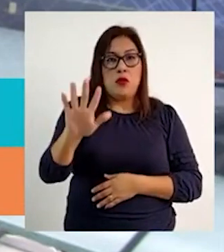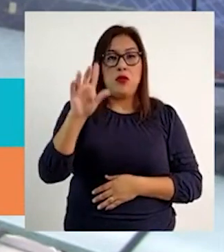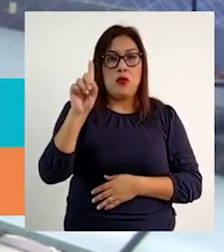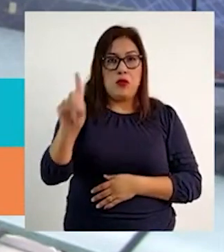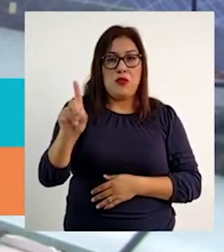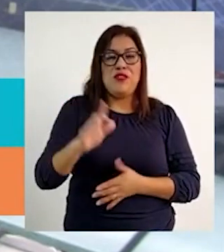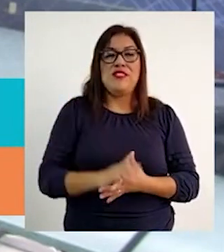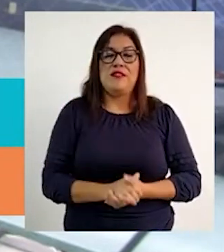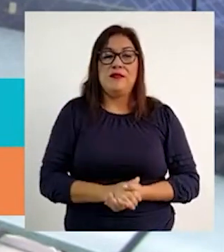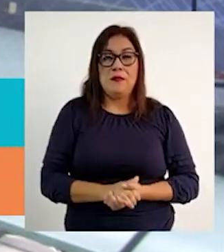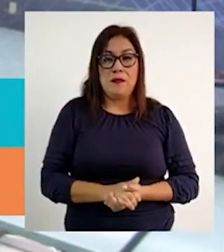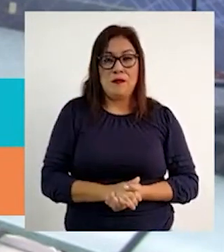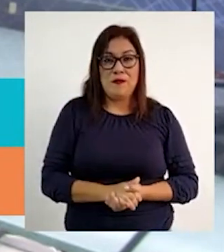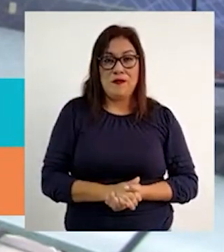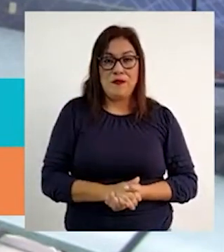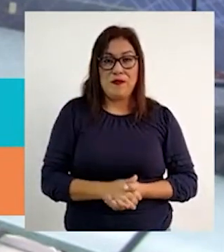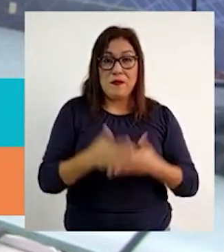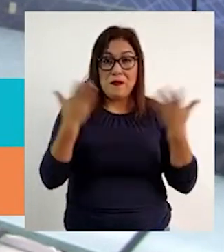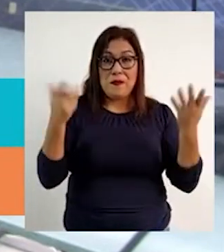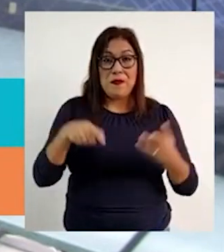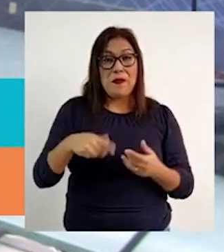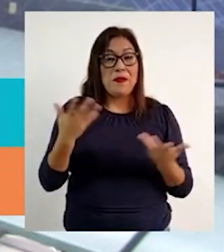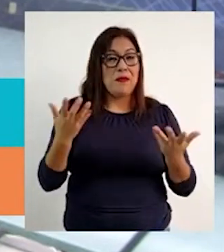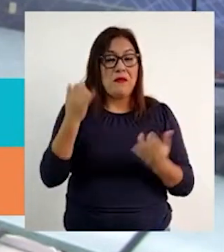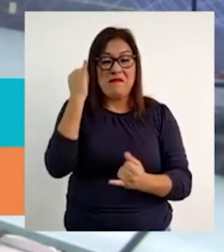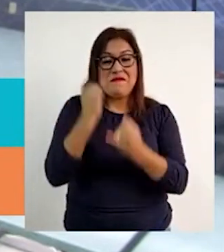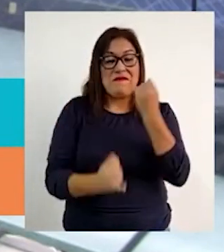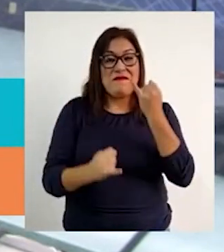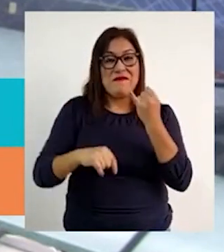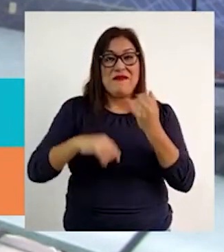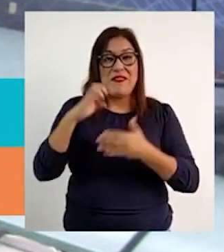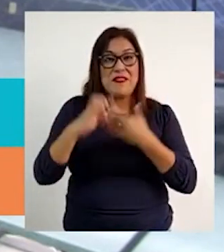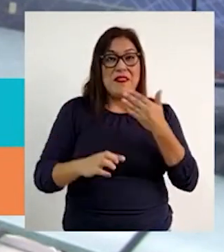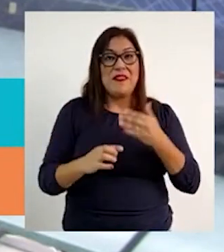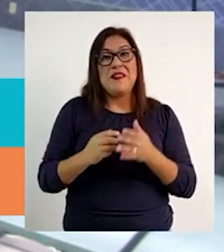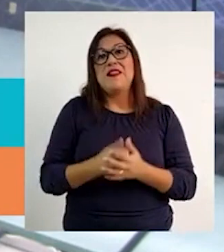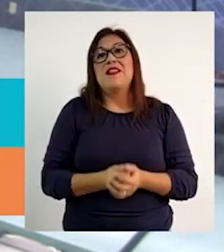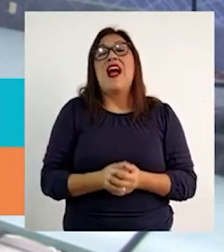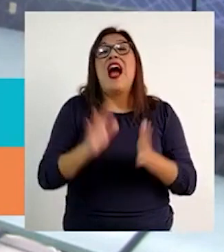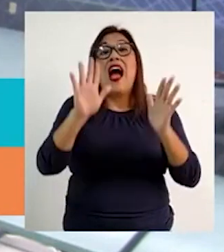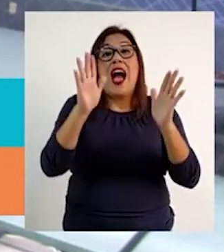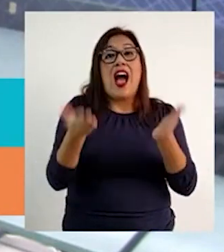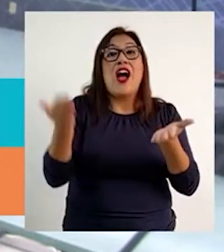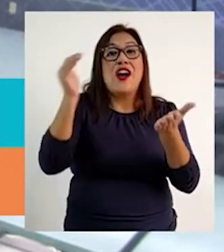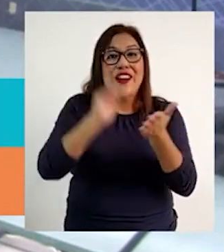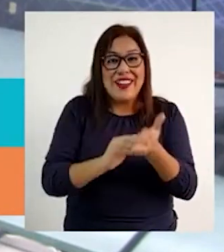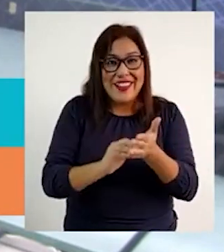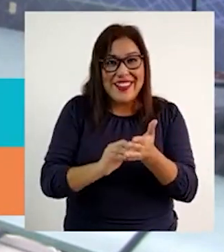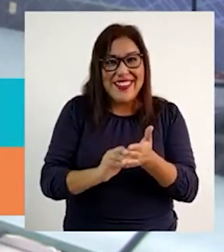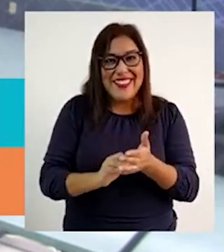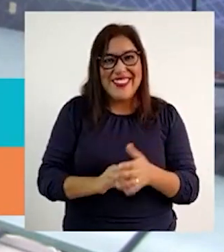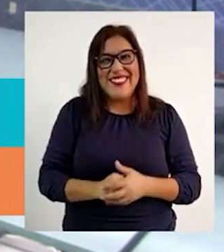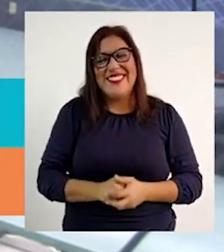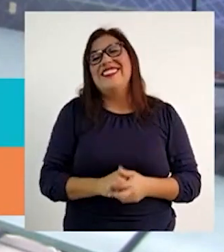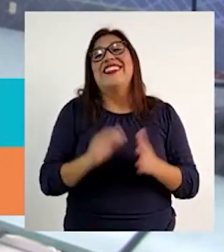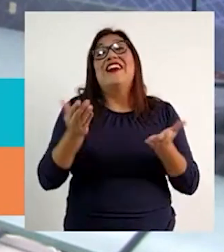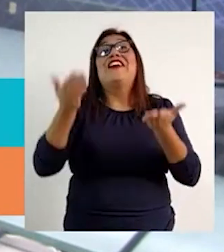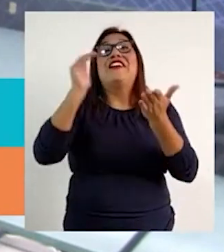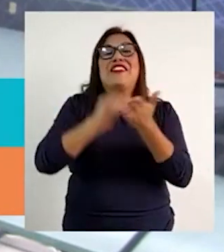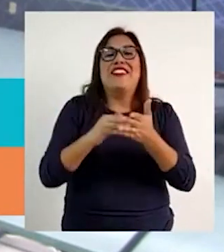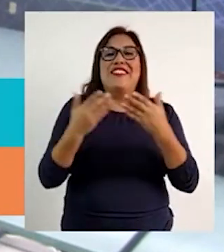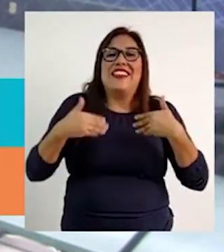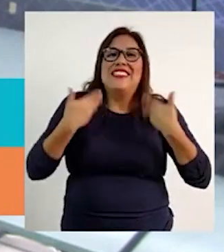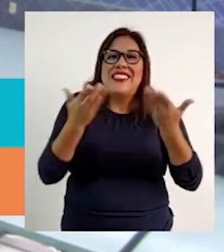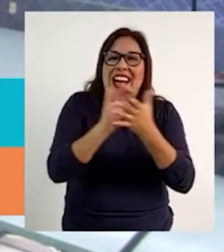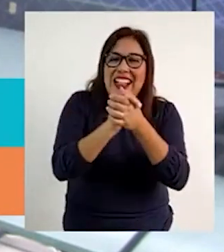0800-00151. Con nosotros ha sido todo por hoy. Y volvemos a dar el saludo del Día del Padre, Enrique, nuevamente. Claro que sí, en conjunto, el saludo,